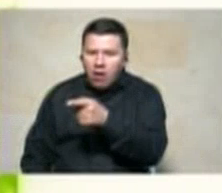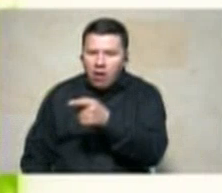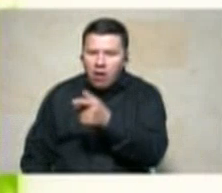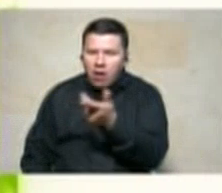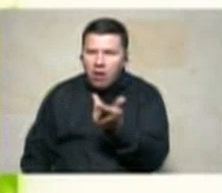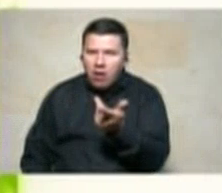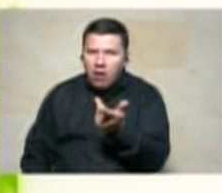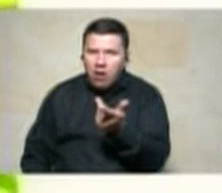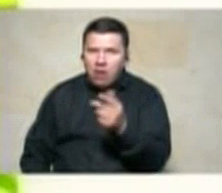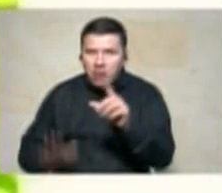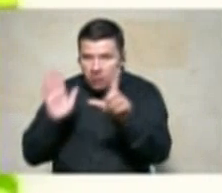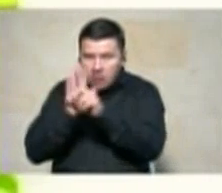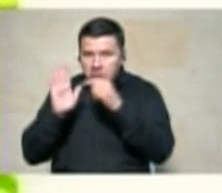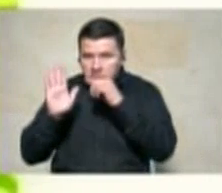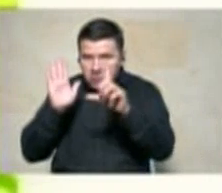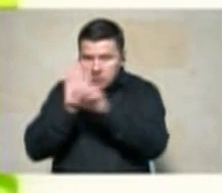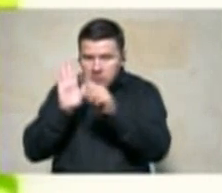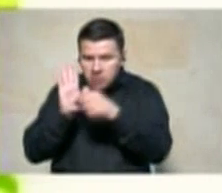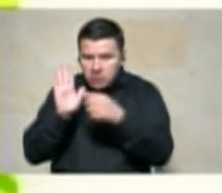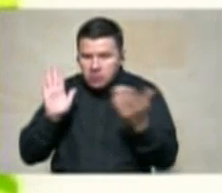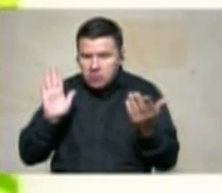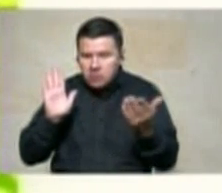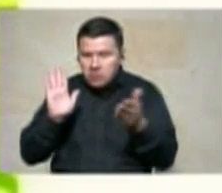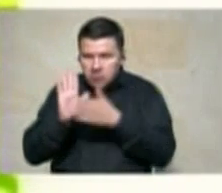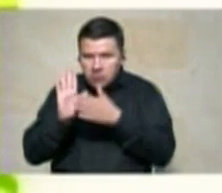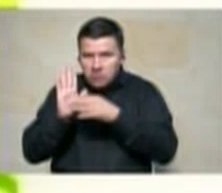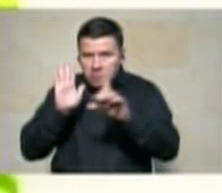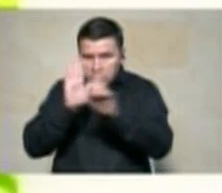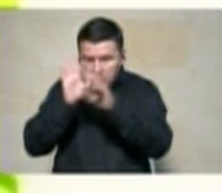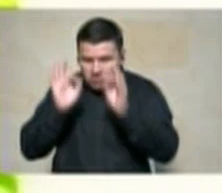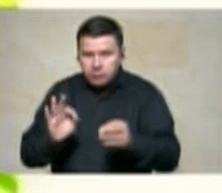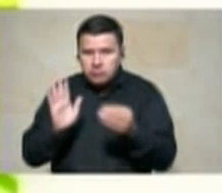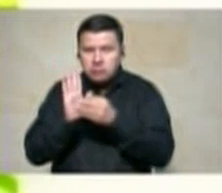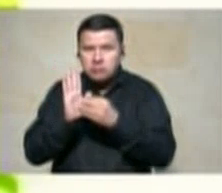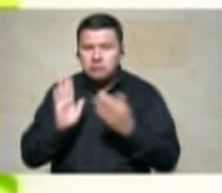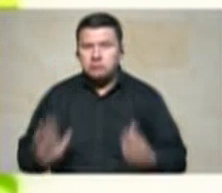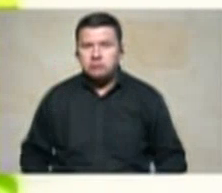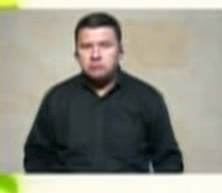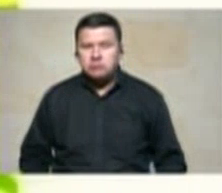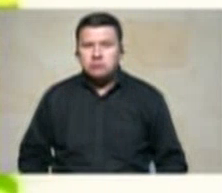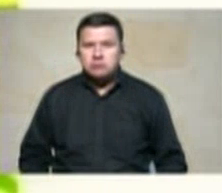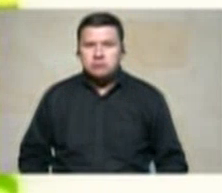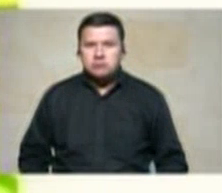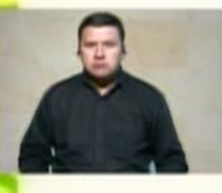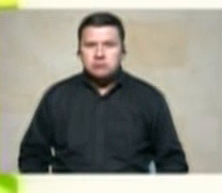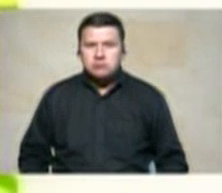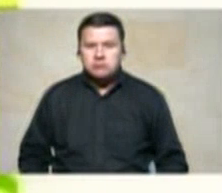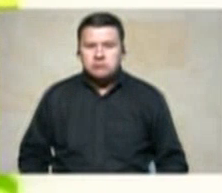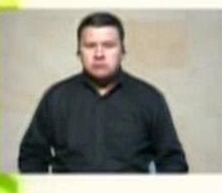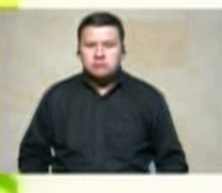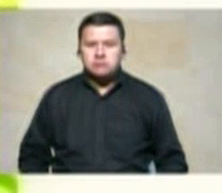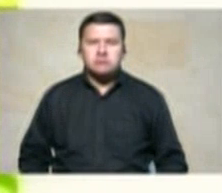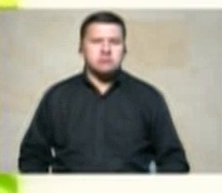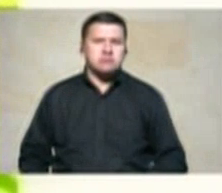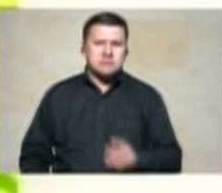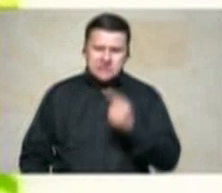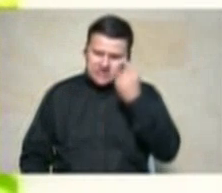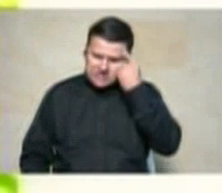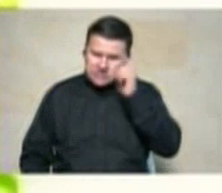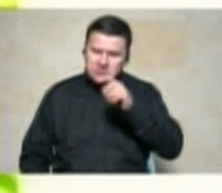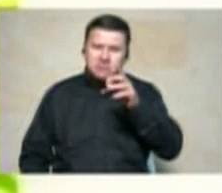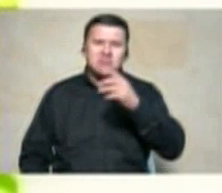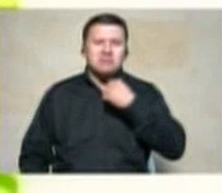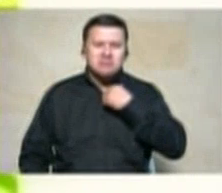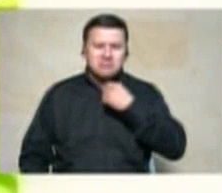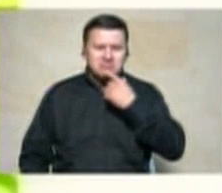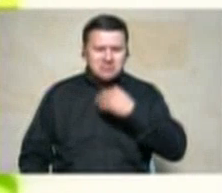Pues eso es lo que dice la ley, pues tenemos que empezar nosotros la paz con nosotros mismos, ¿sí? A perdonar, para que los